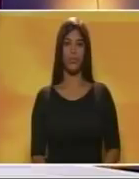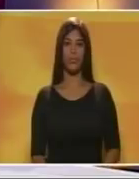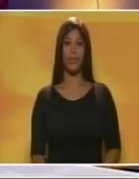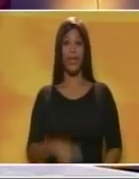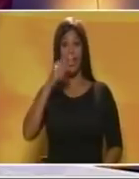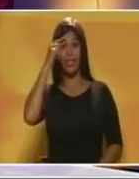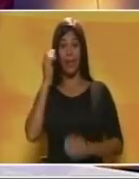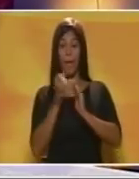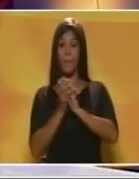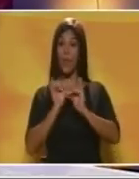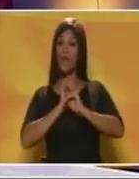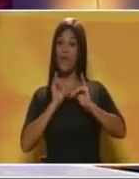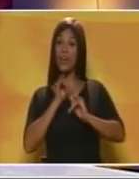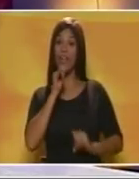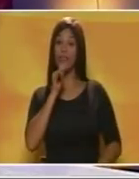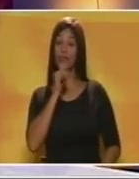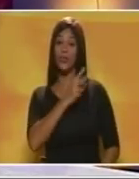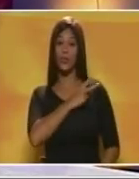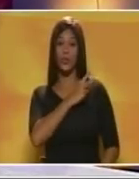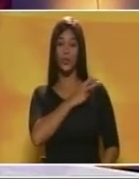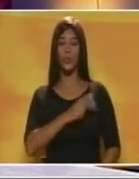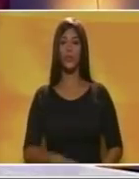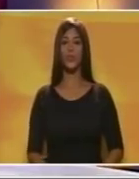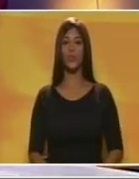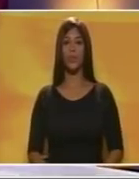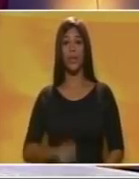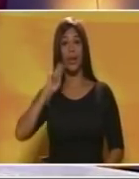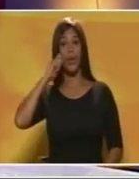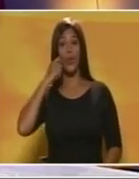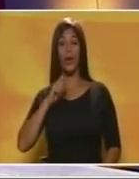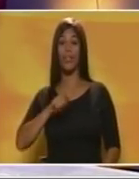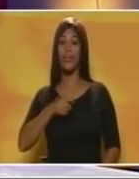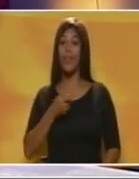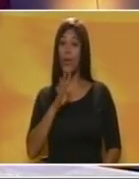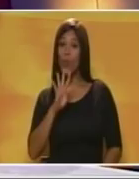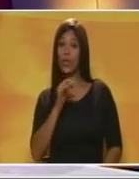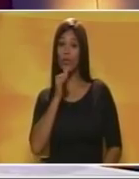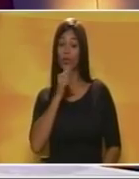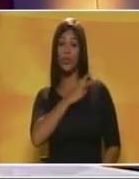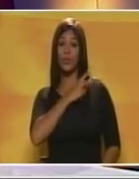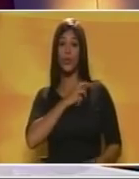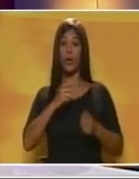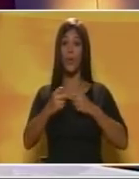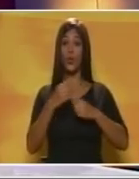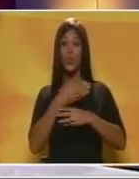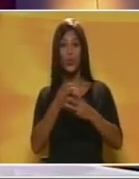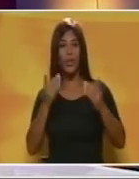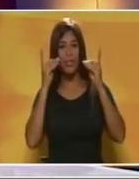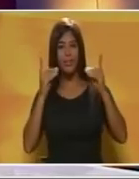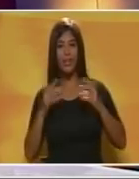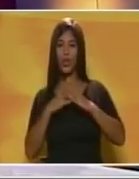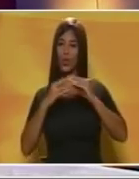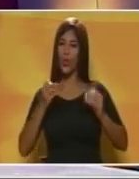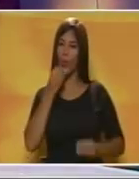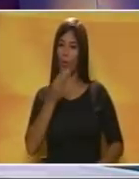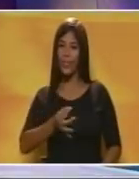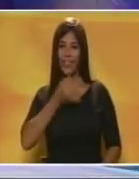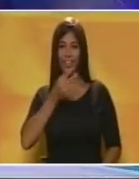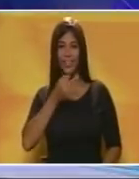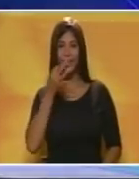Endrina, amigos, así concluye la emisión meridiana de su Noticiero Venevisión. Recuerden, Noticiero Venevisión, Canal 4 Reporta. Ustedes deciden. A todos muy buenas tardes.